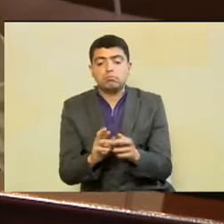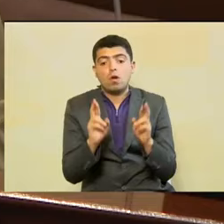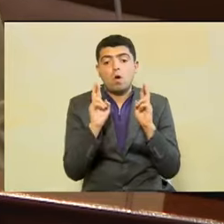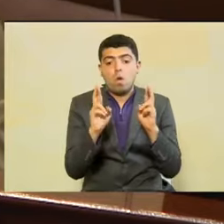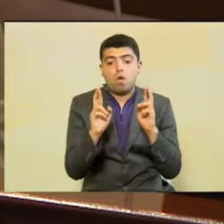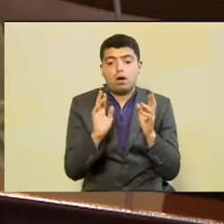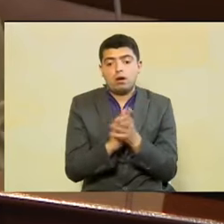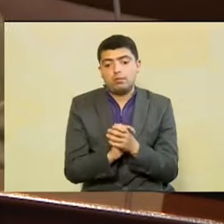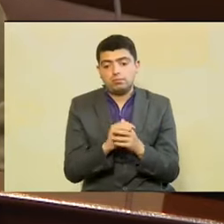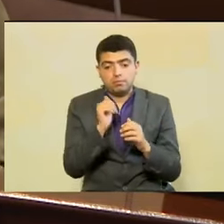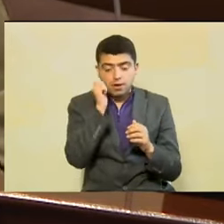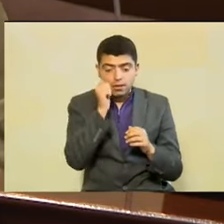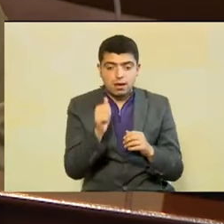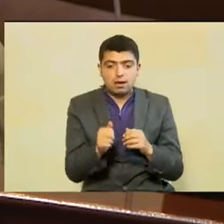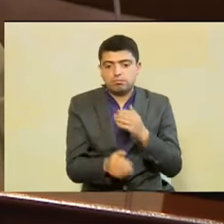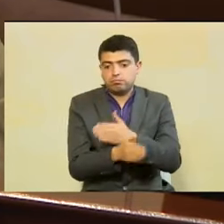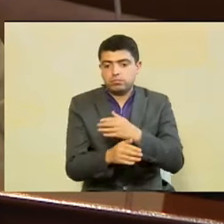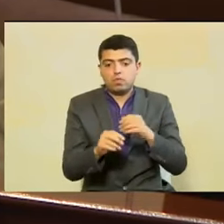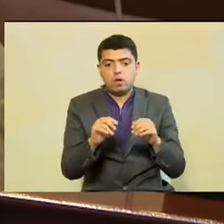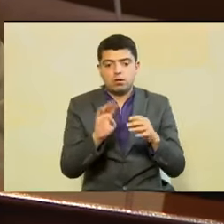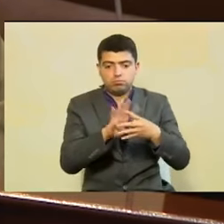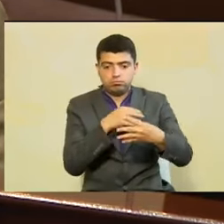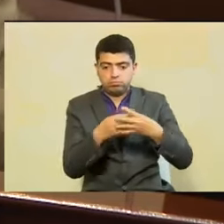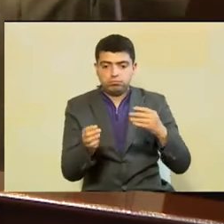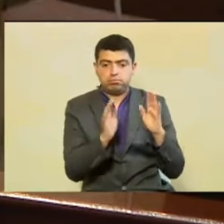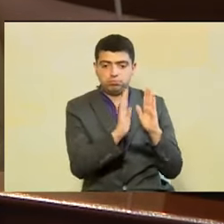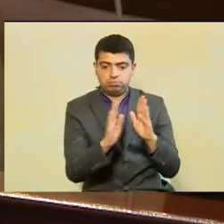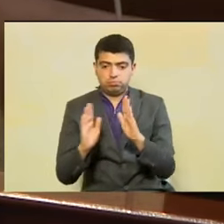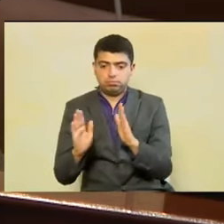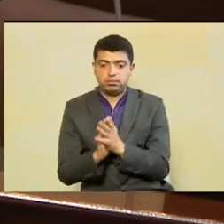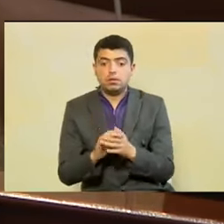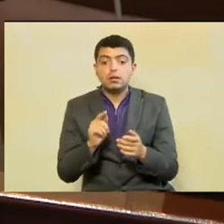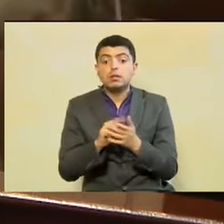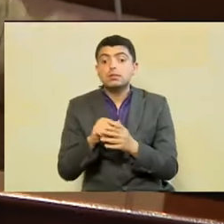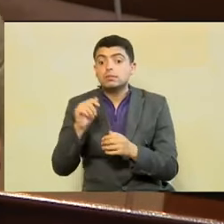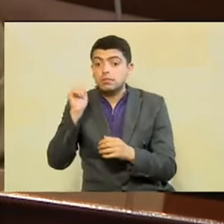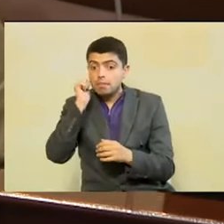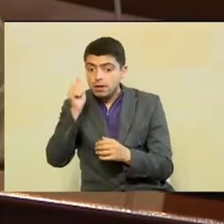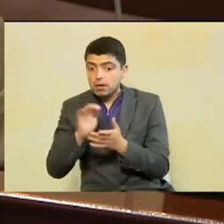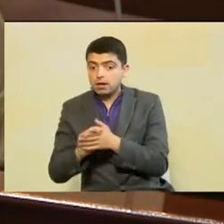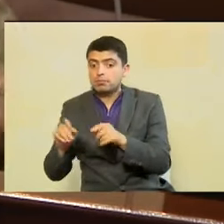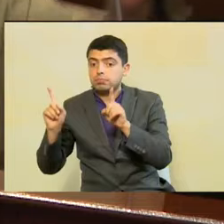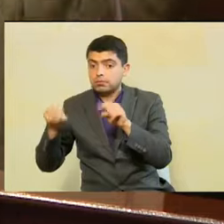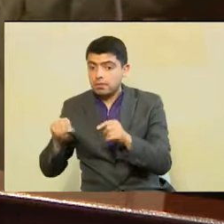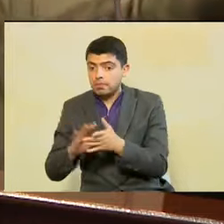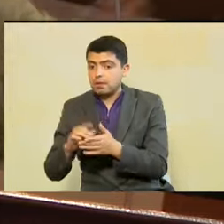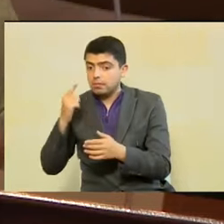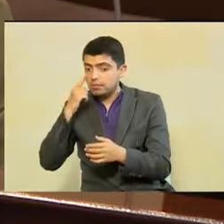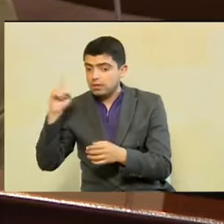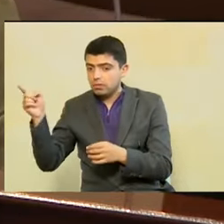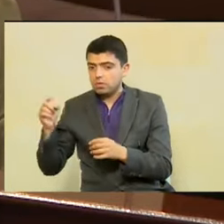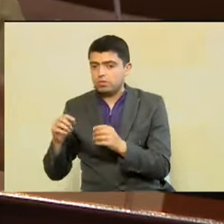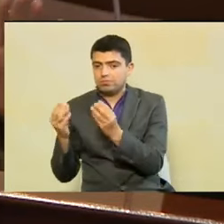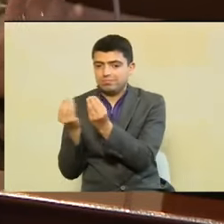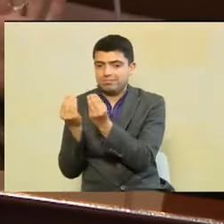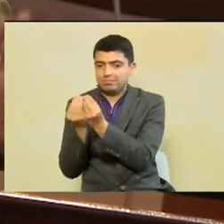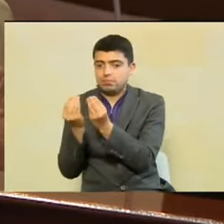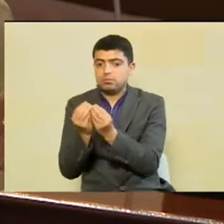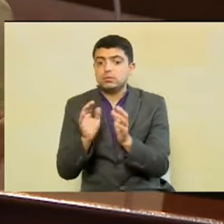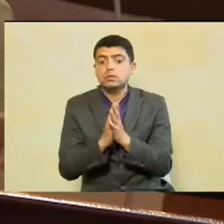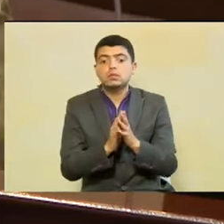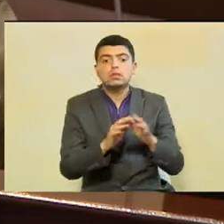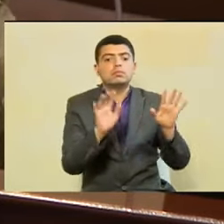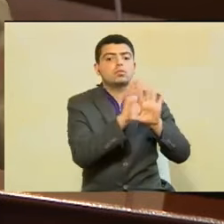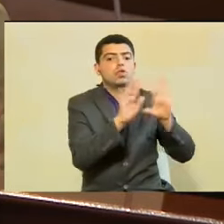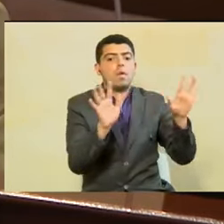mantenga ese orden del día y que podamos mañana también votar el de los compañeros eh que dicen no